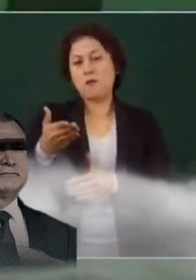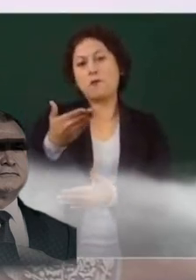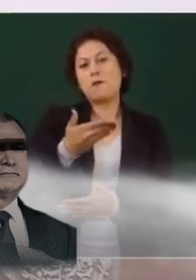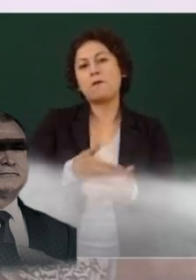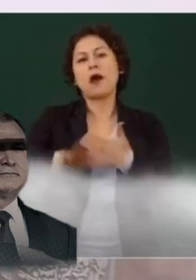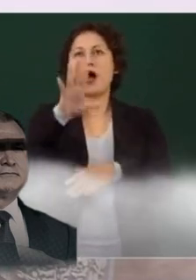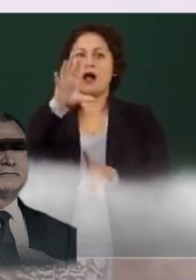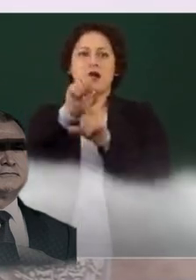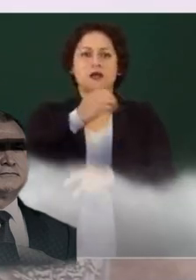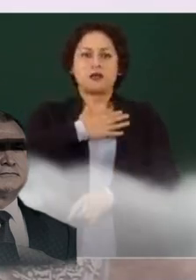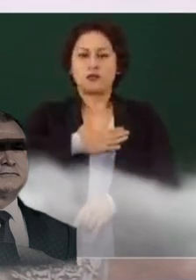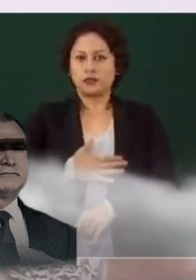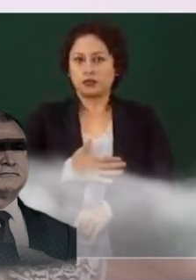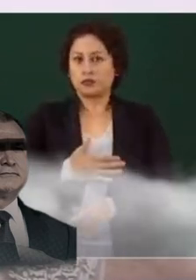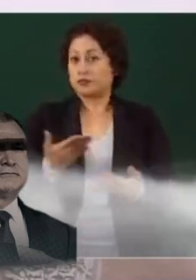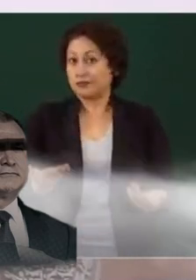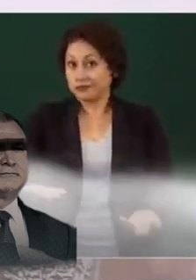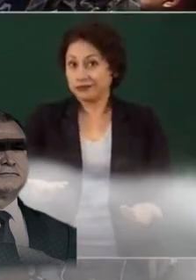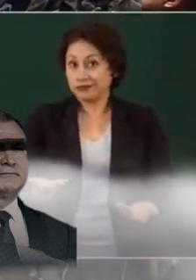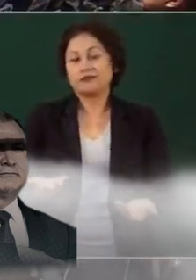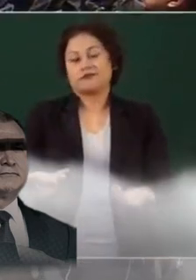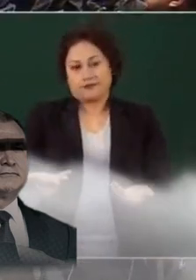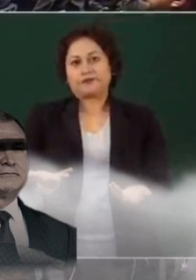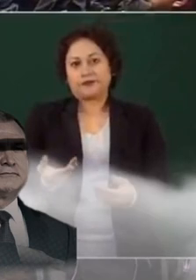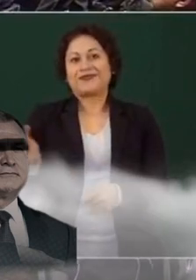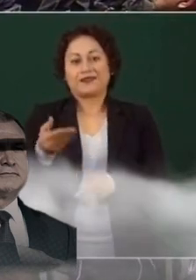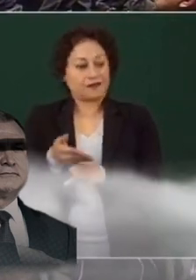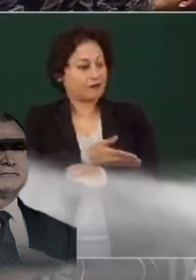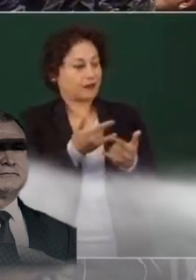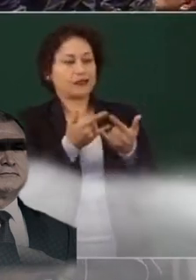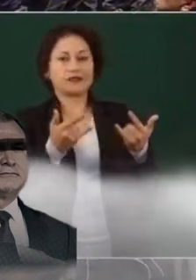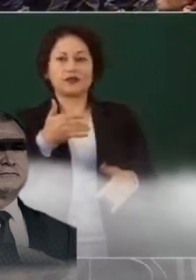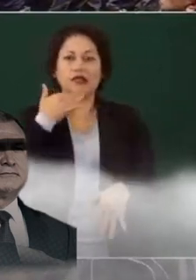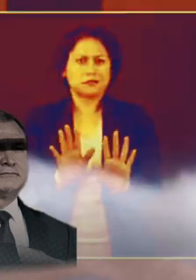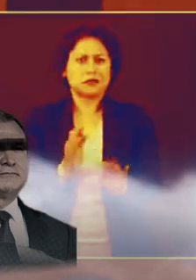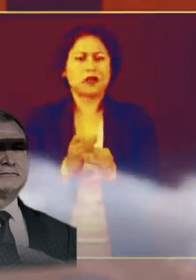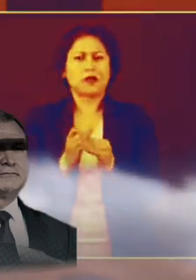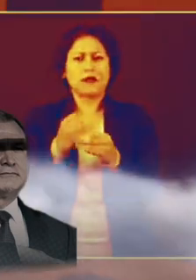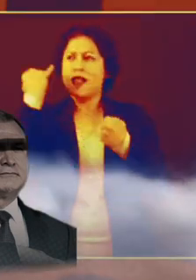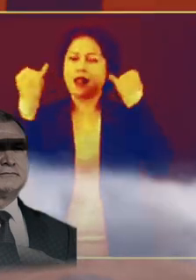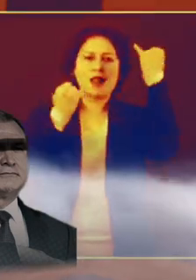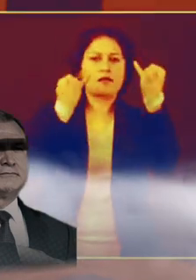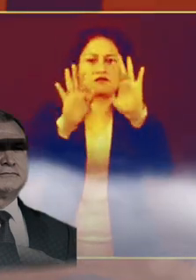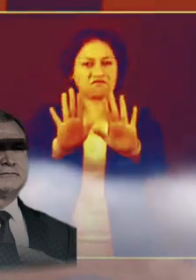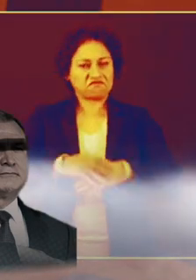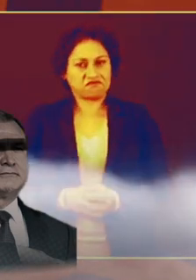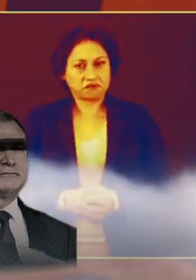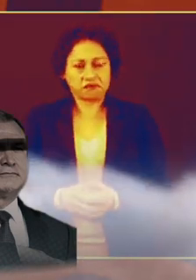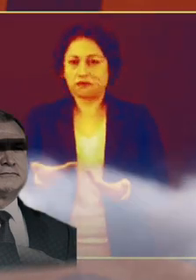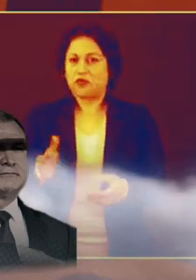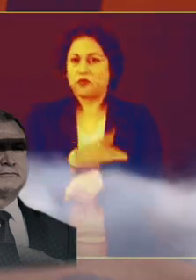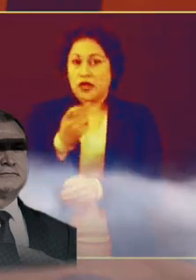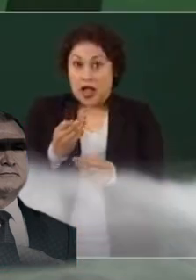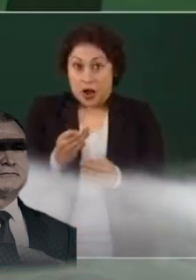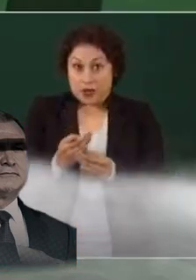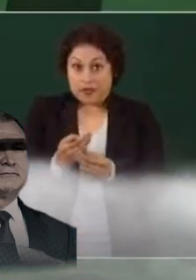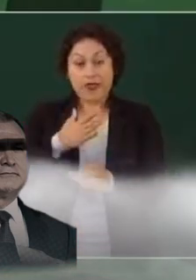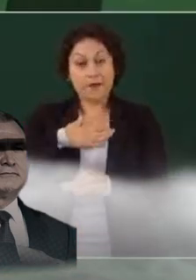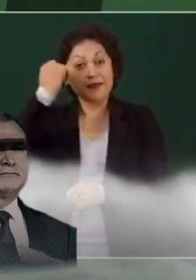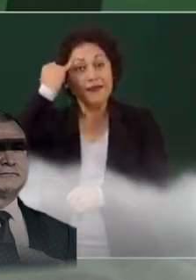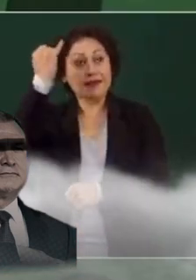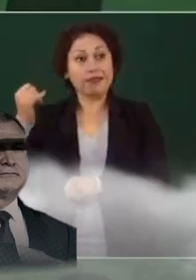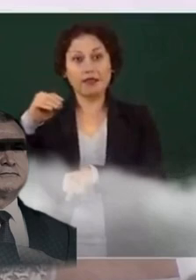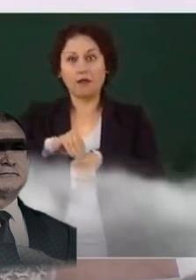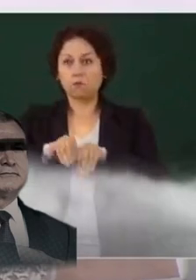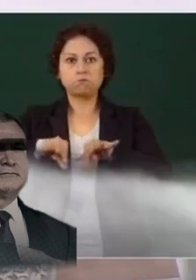prosperidad y de la justicia necesitamos cortar de Tajo con la corrupción pero es que no podemos hacer juicios a priori